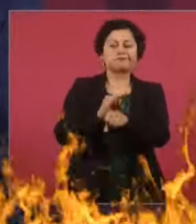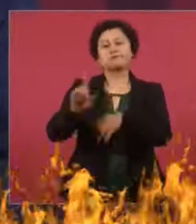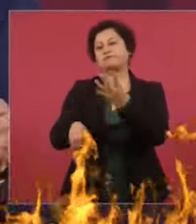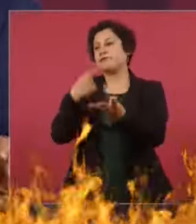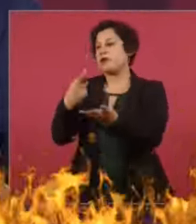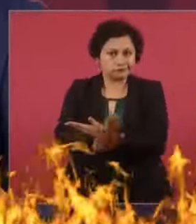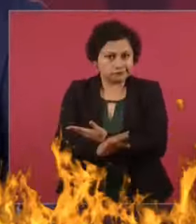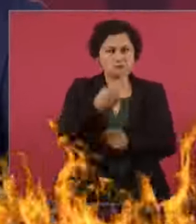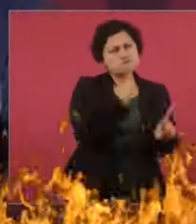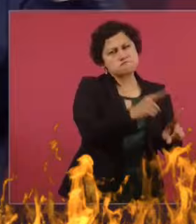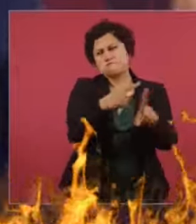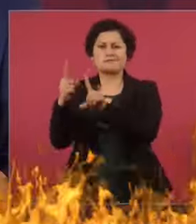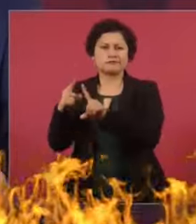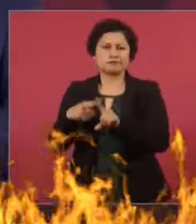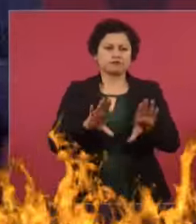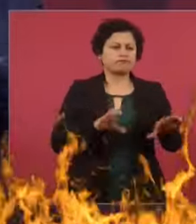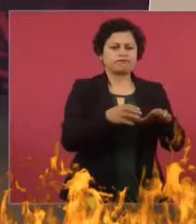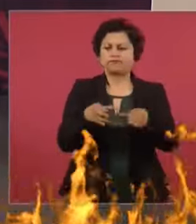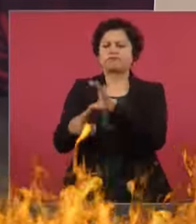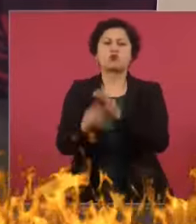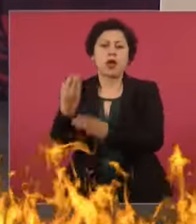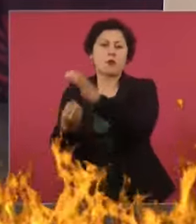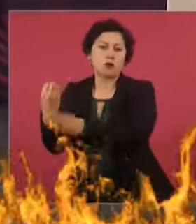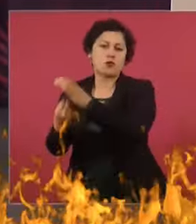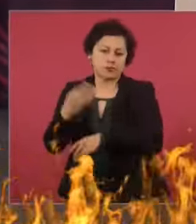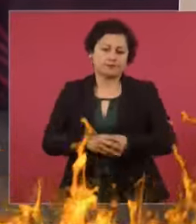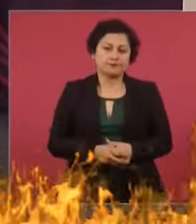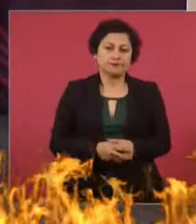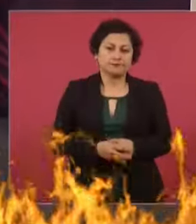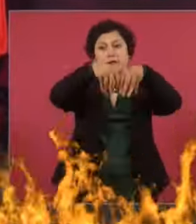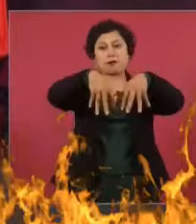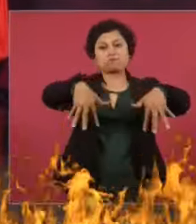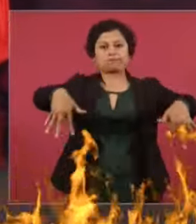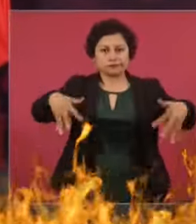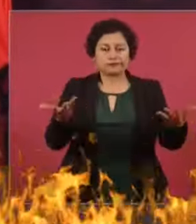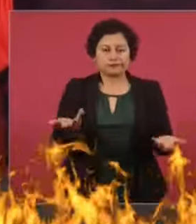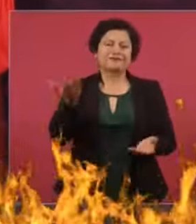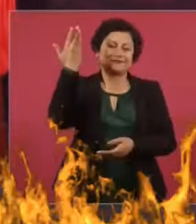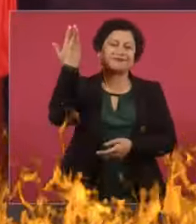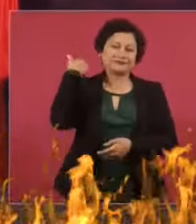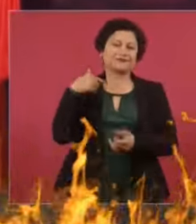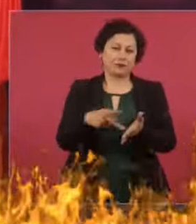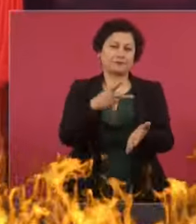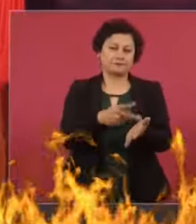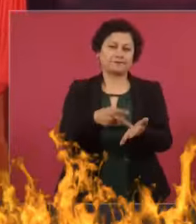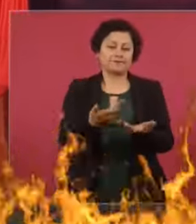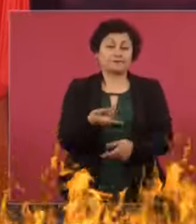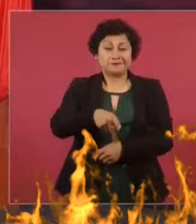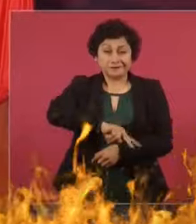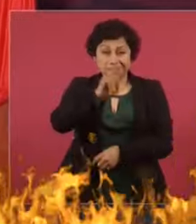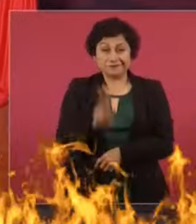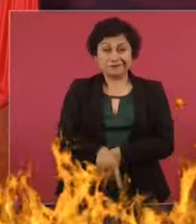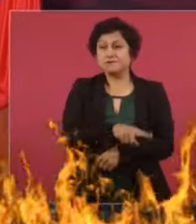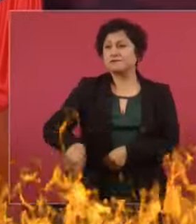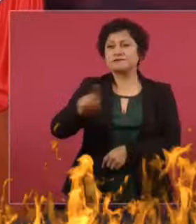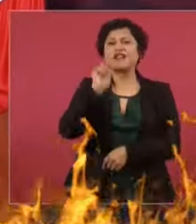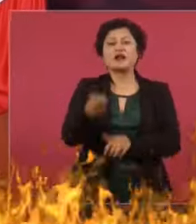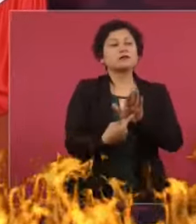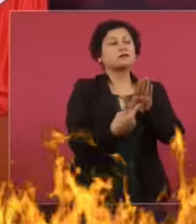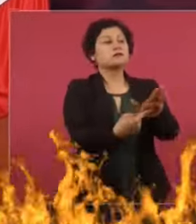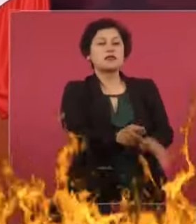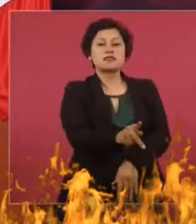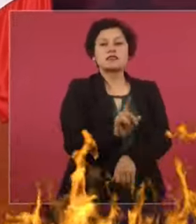combate la discriminación para todo crearon eh tod una estructura para simular se atendían las